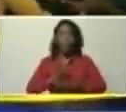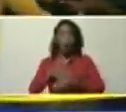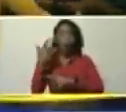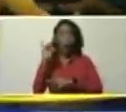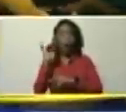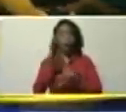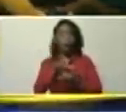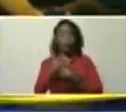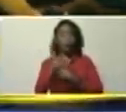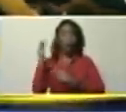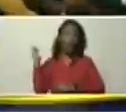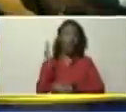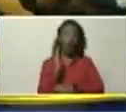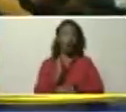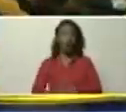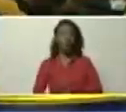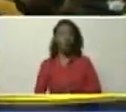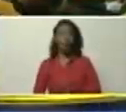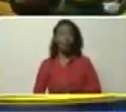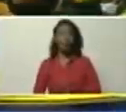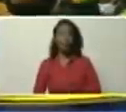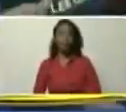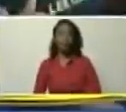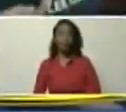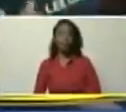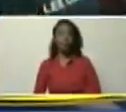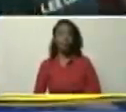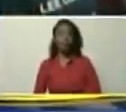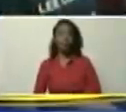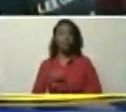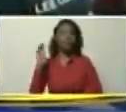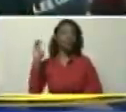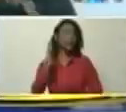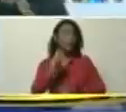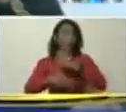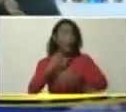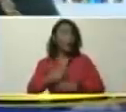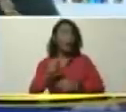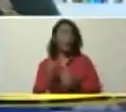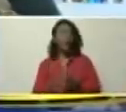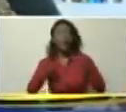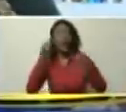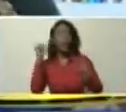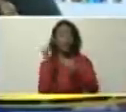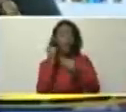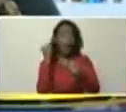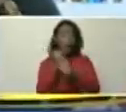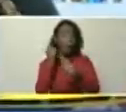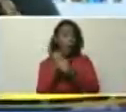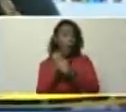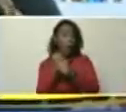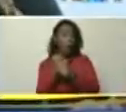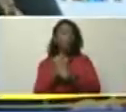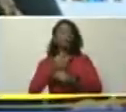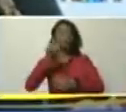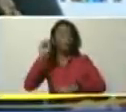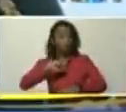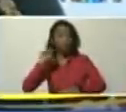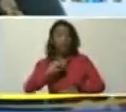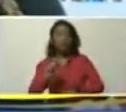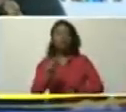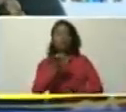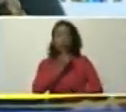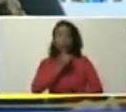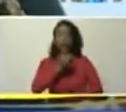circunstancia sobrevenida, presidente. Se vino a hacer aquí un trabajo, y ciertamente muy